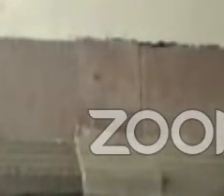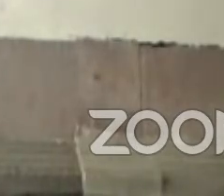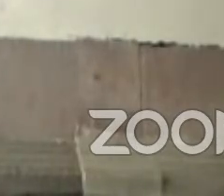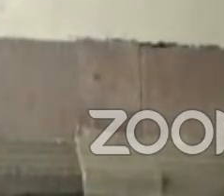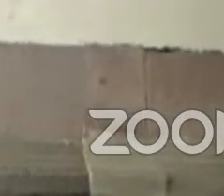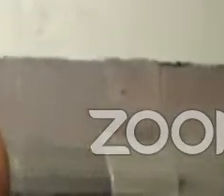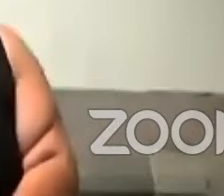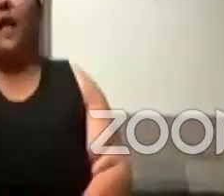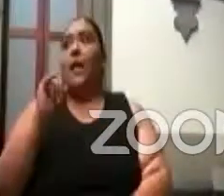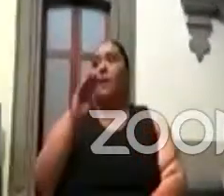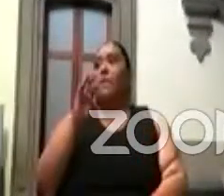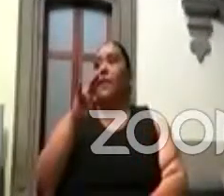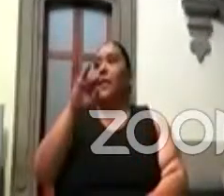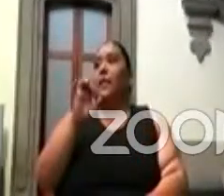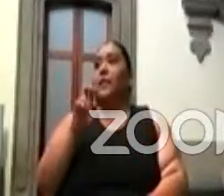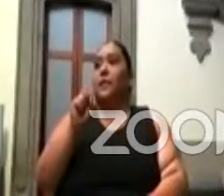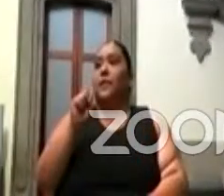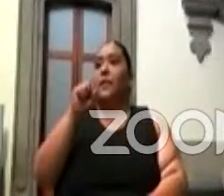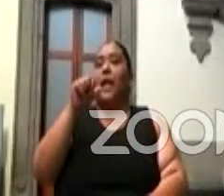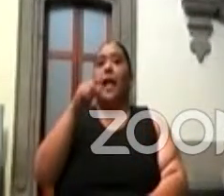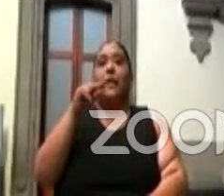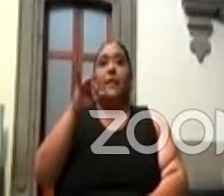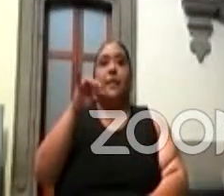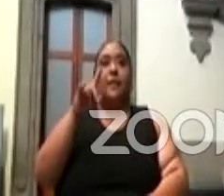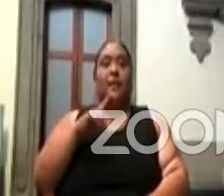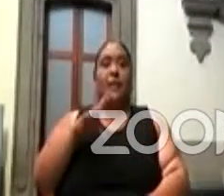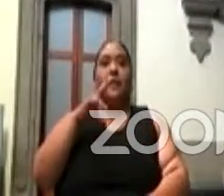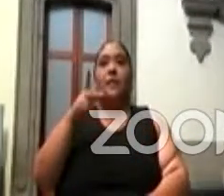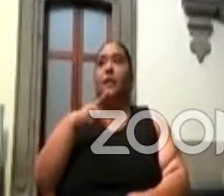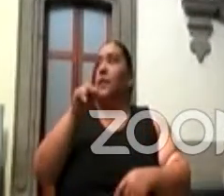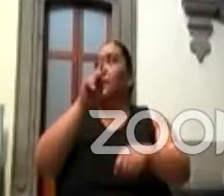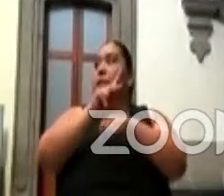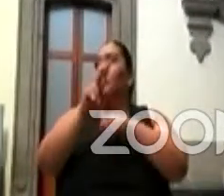Iris Aide Rojas Recalde.